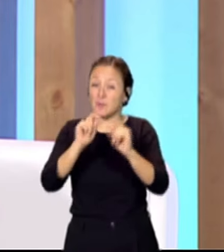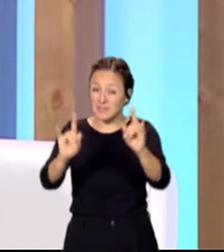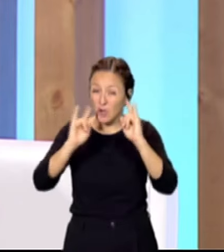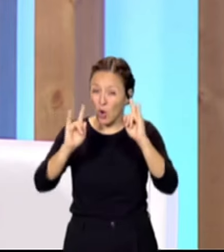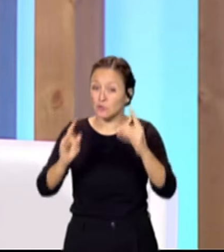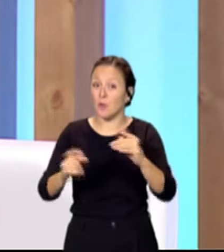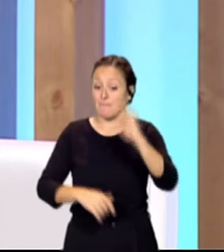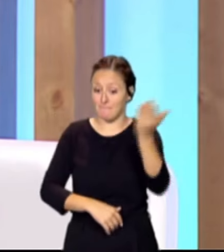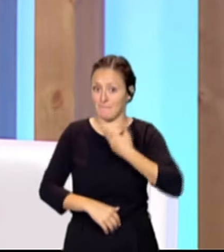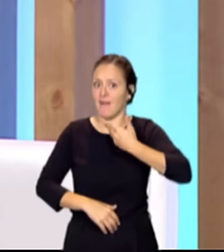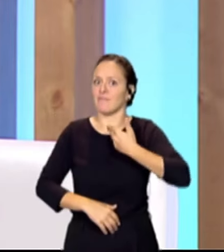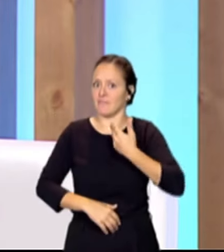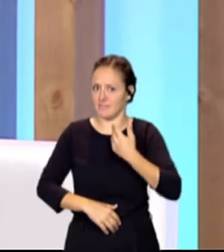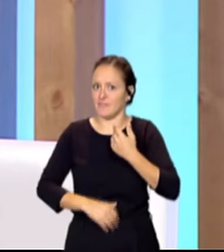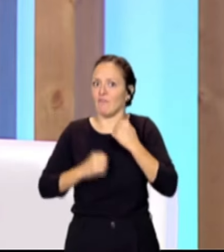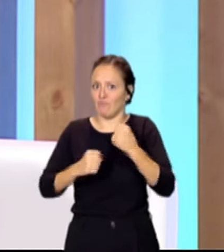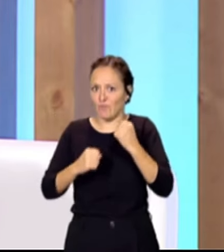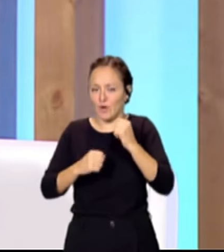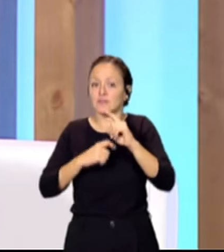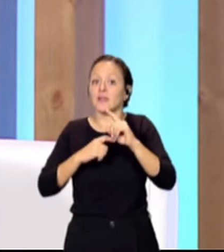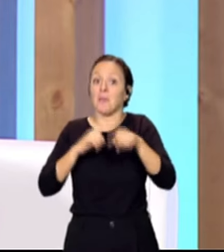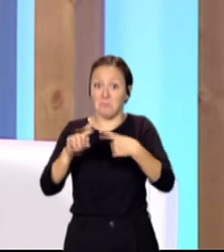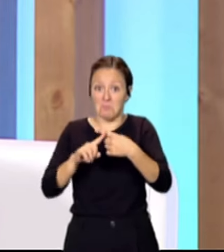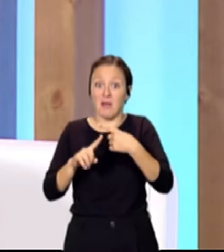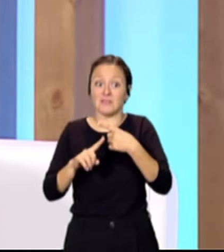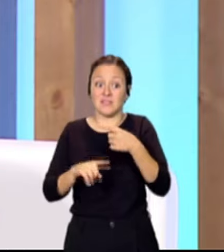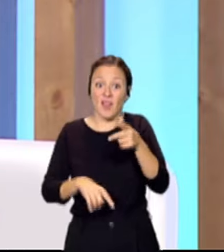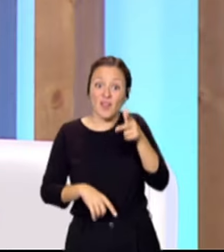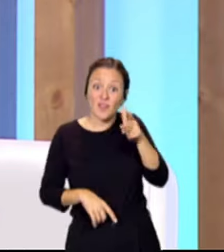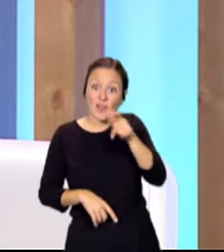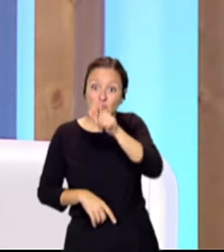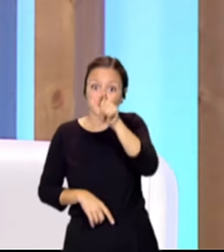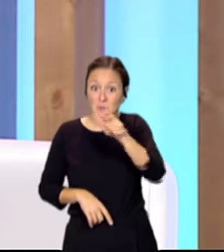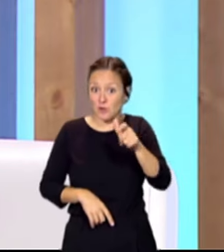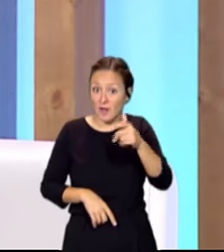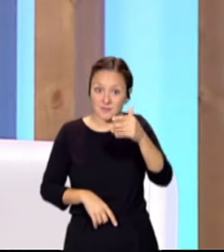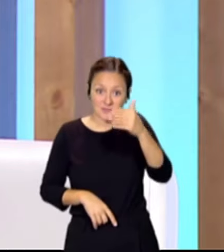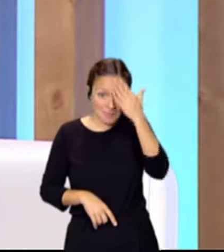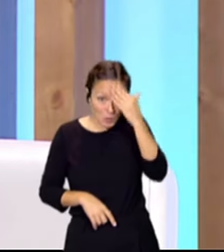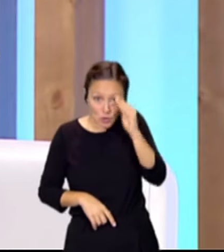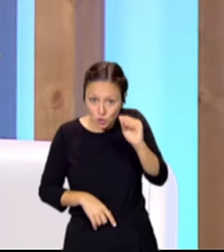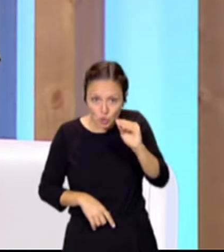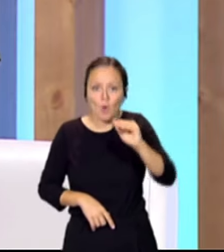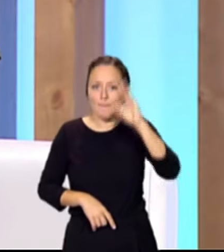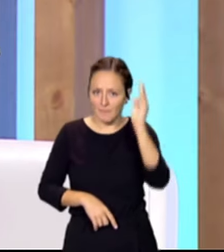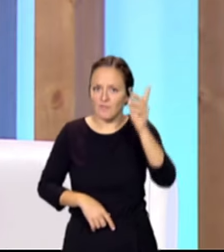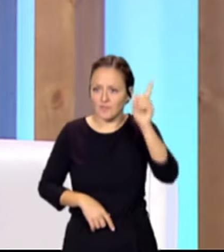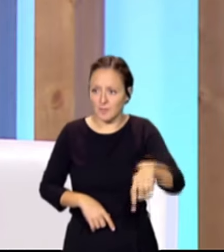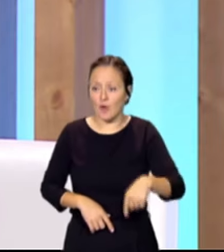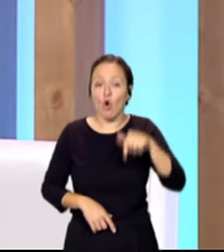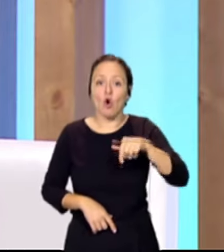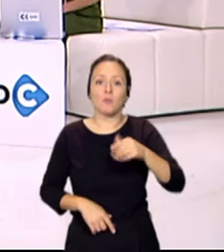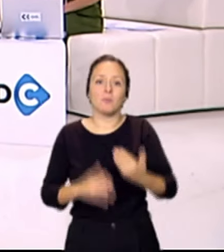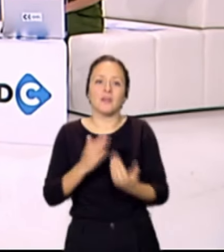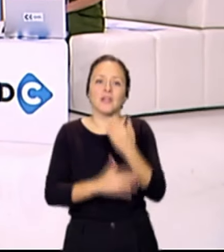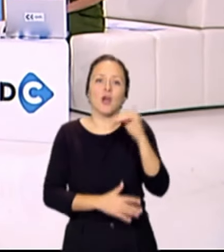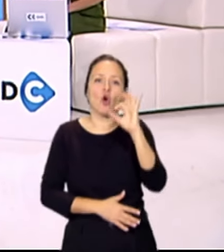acústica en la vida de las personas y de la vulneración de sus derechos fundamentales vamos a hablar esta mañana con Josefa Sánchez que es